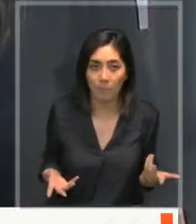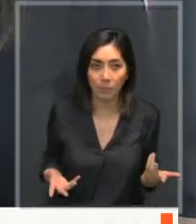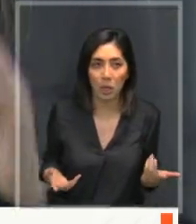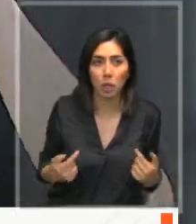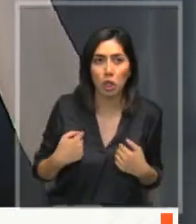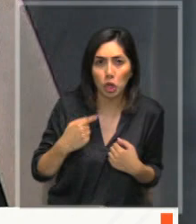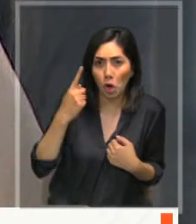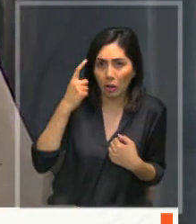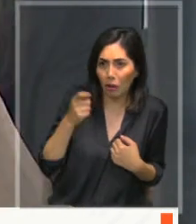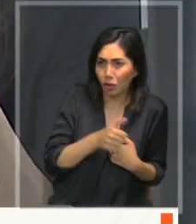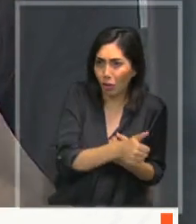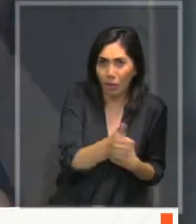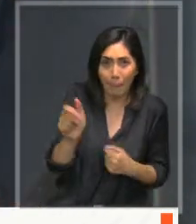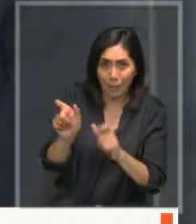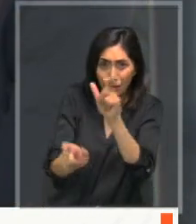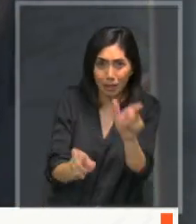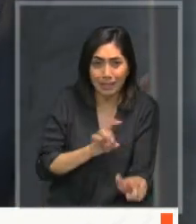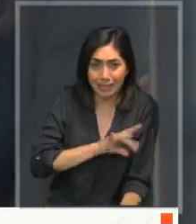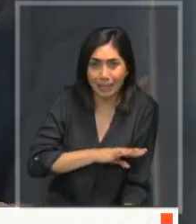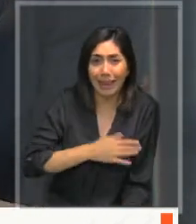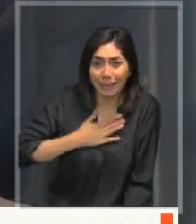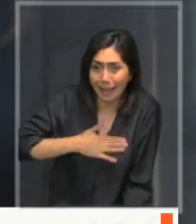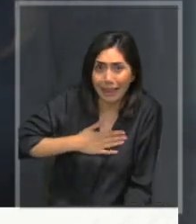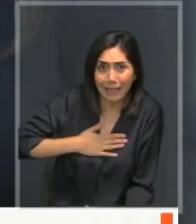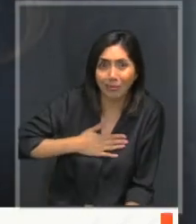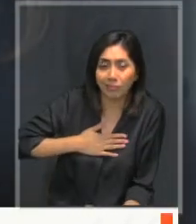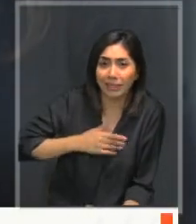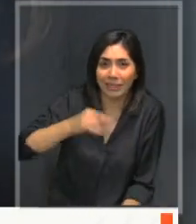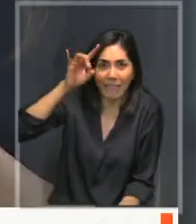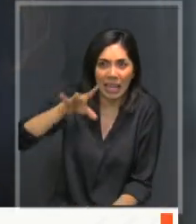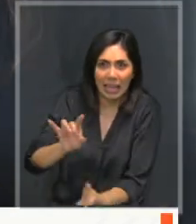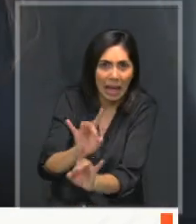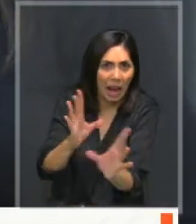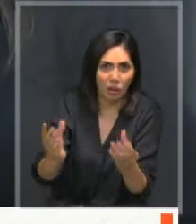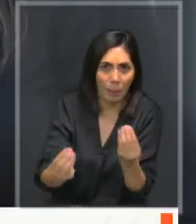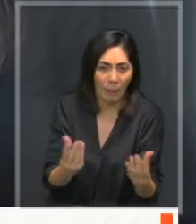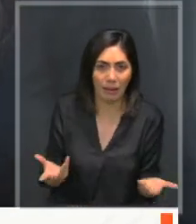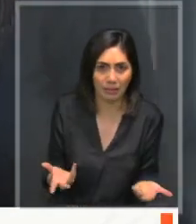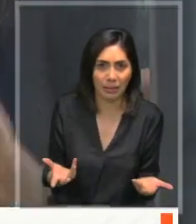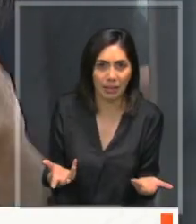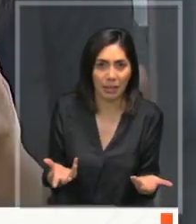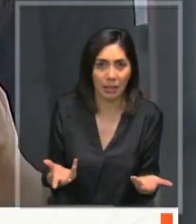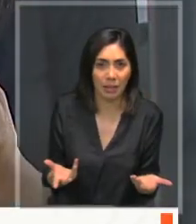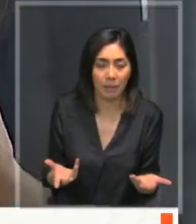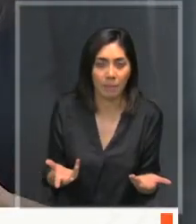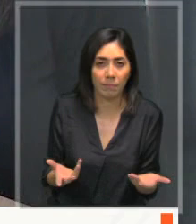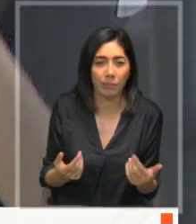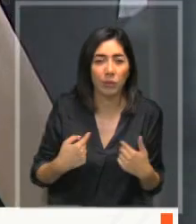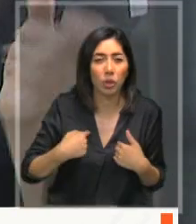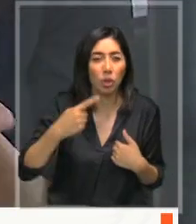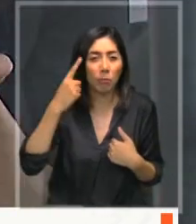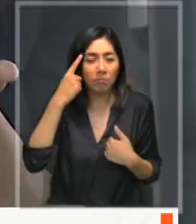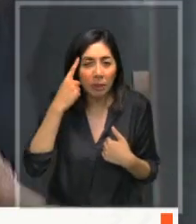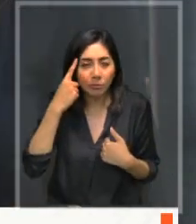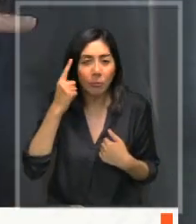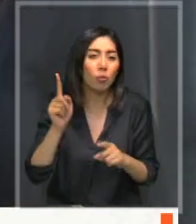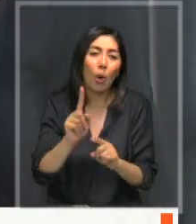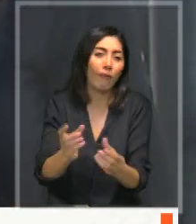el origen de los incendios. En esto no hay duda y creo que tampoco es bueno para el país que se